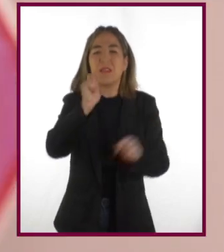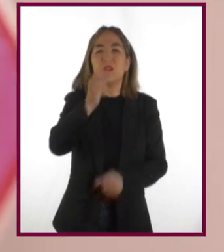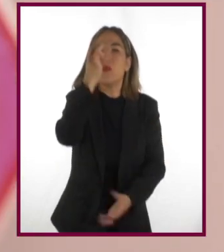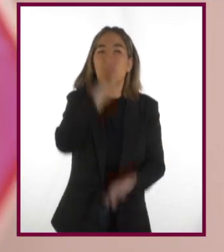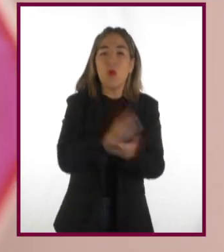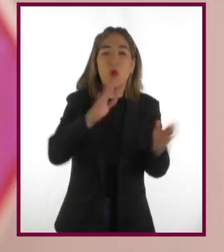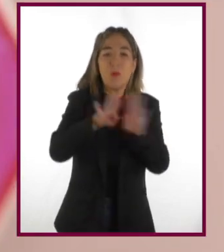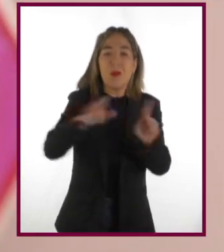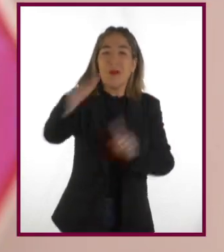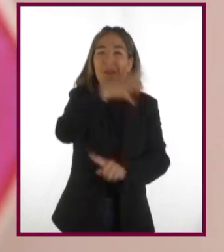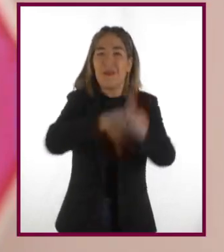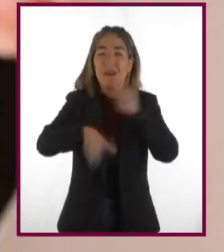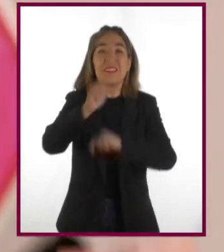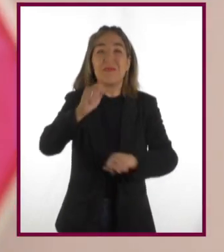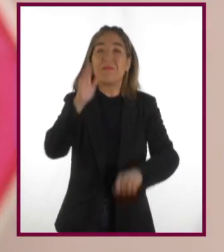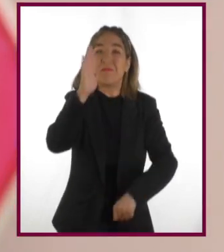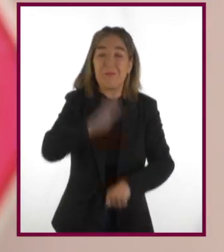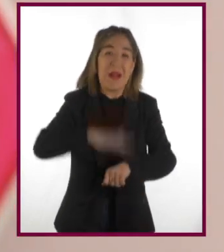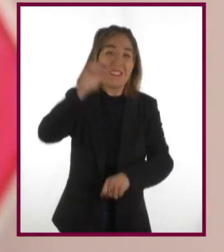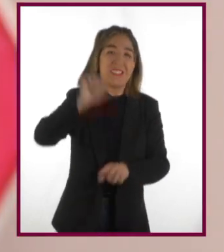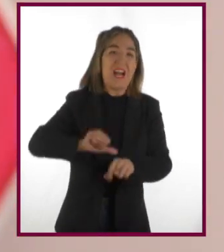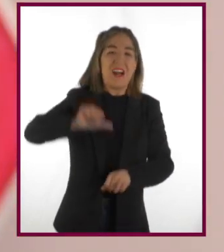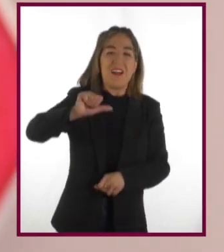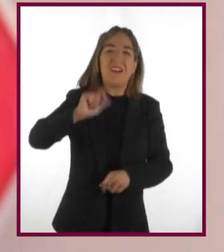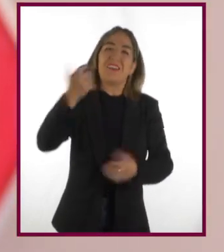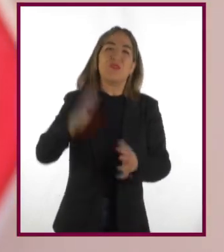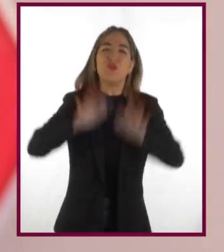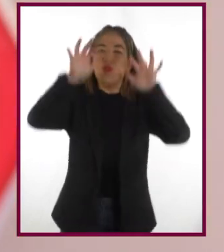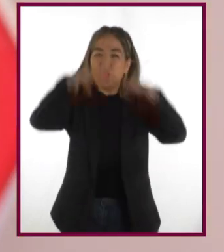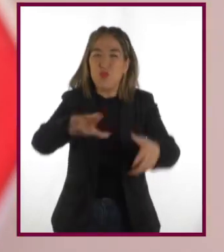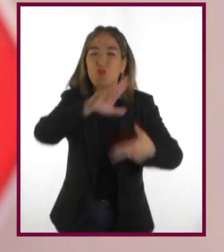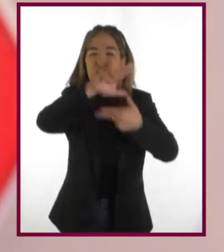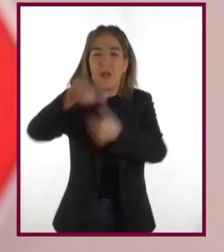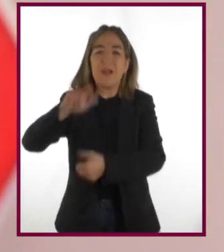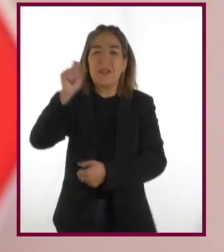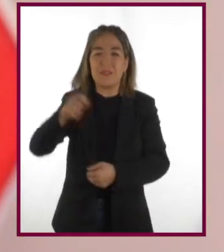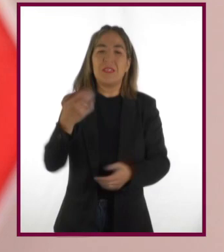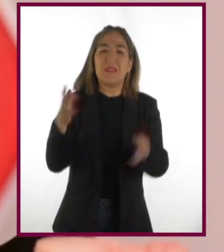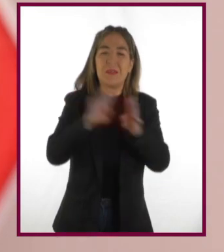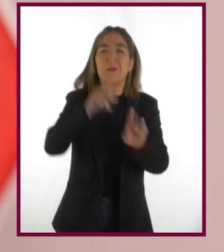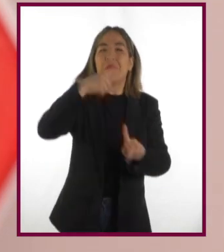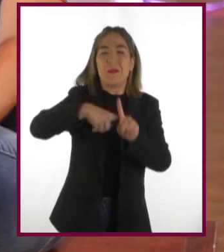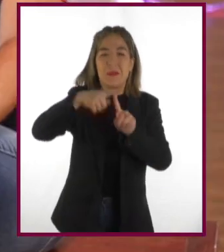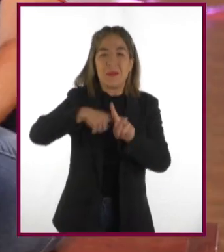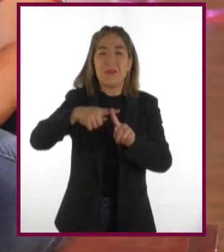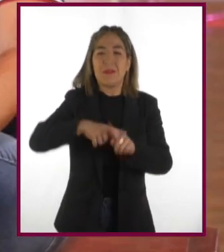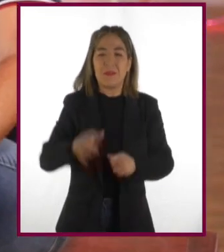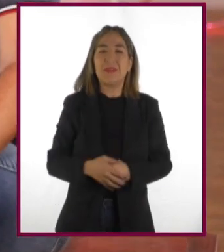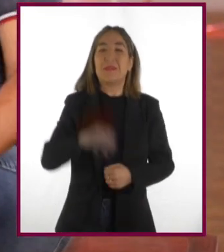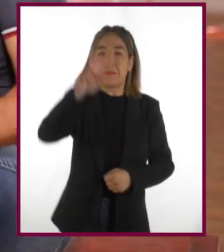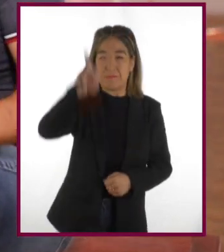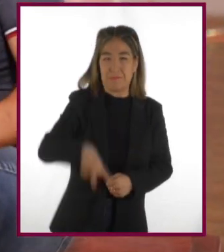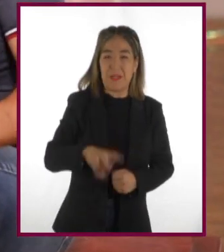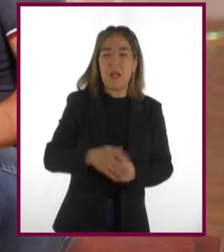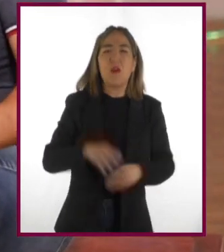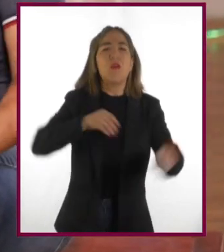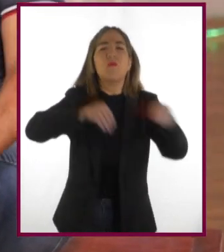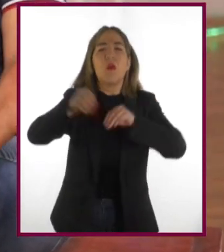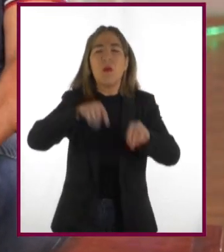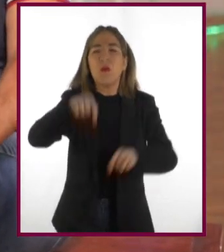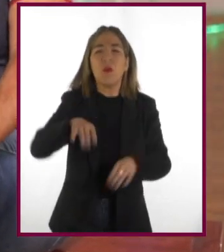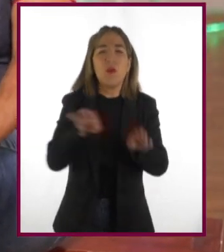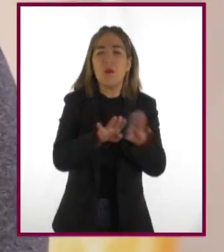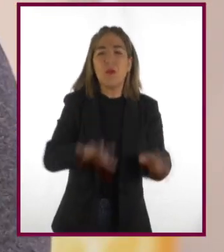refieren únicamente a fenómenos a gran escala, ya que el ejemplo del que más hemos hablado es el del clima. En realidad,